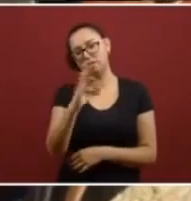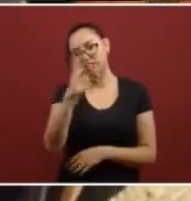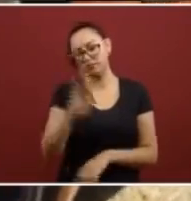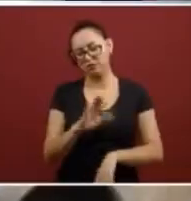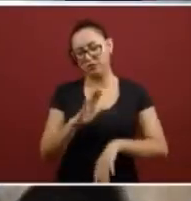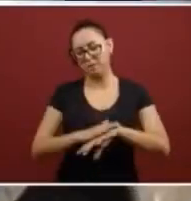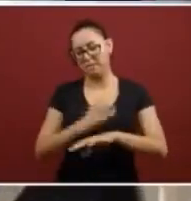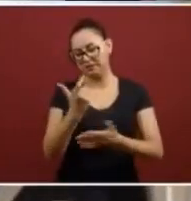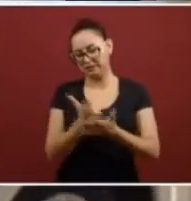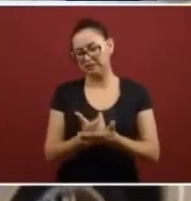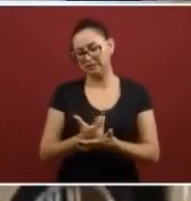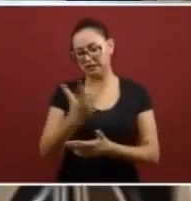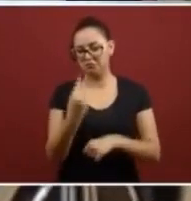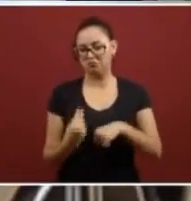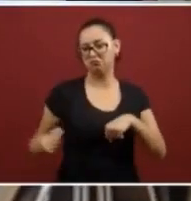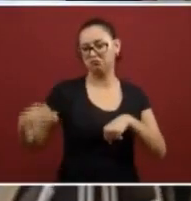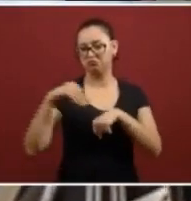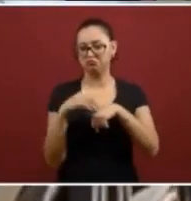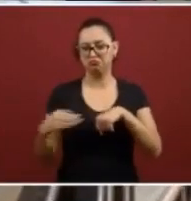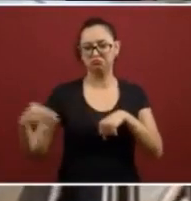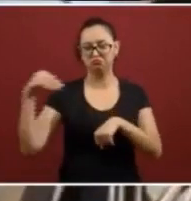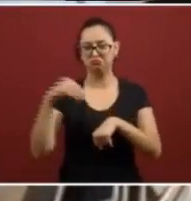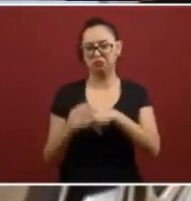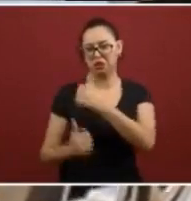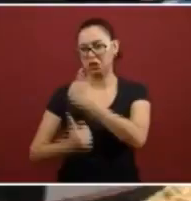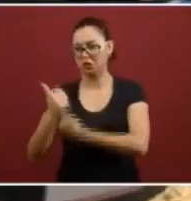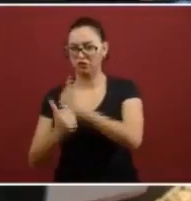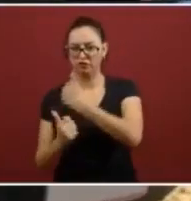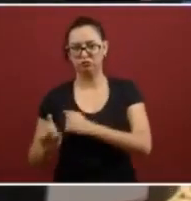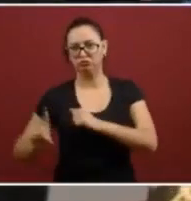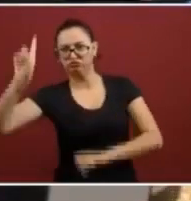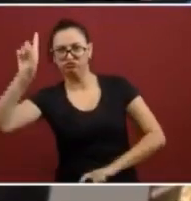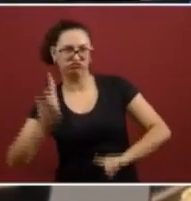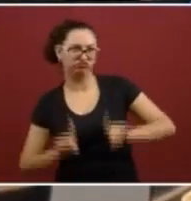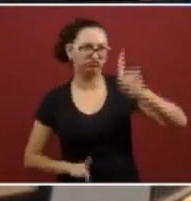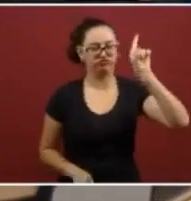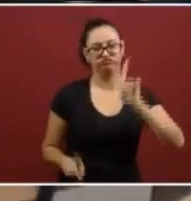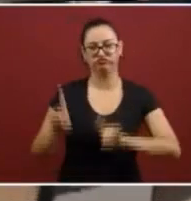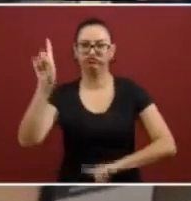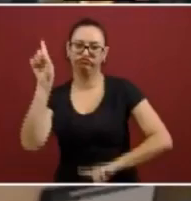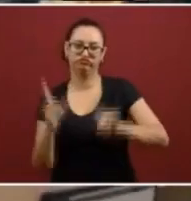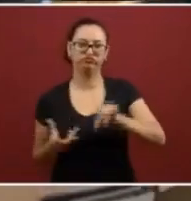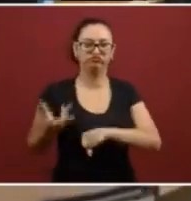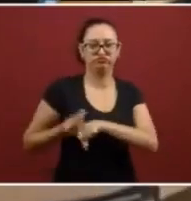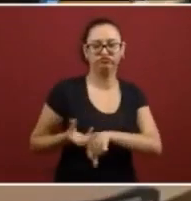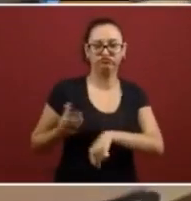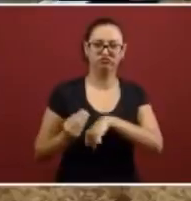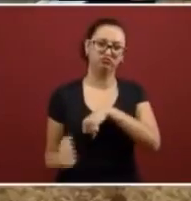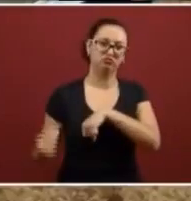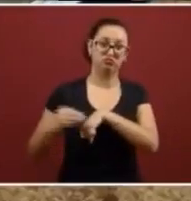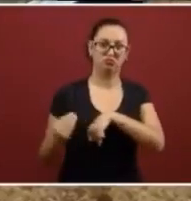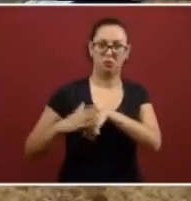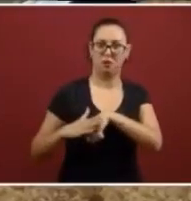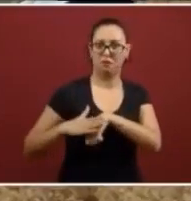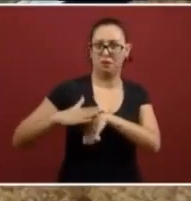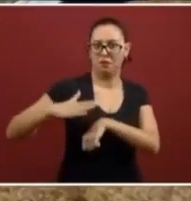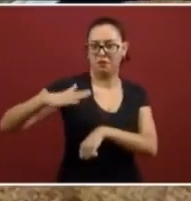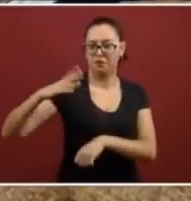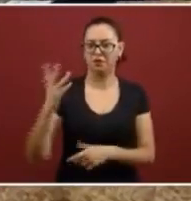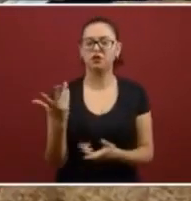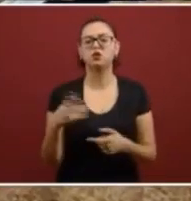So they precio sold, inicial. some de of lo them que sold se, for more than what they had asked for al final, el initially, valor al some que se double. vendió. ¿Cómo pueden